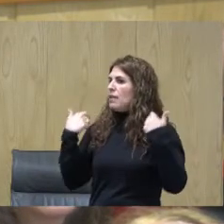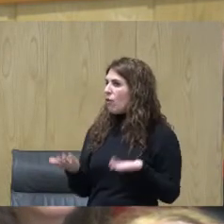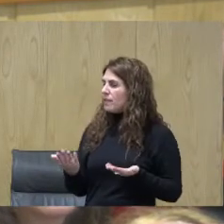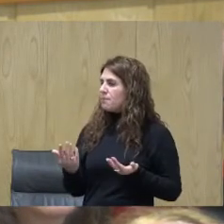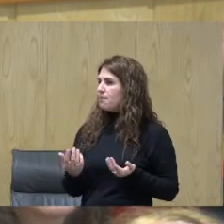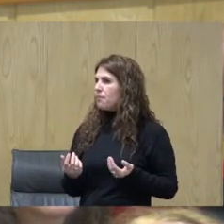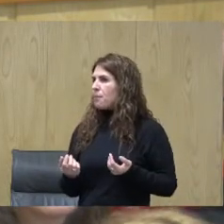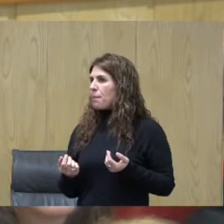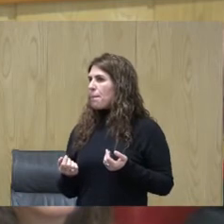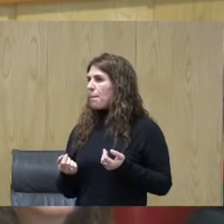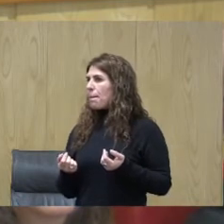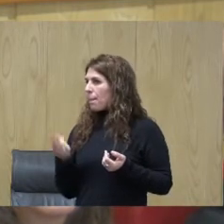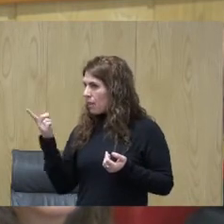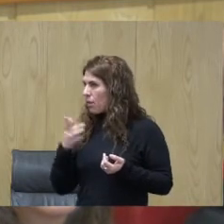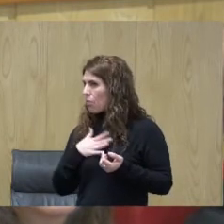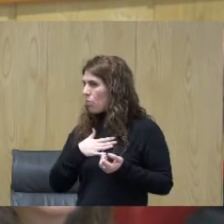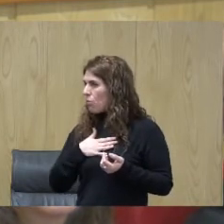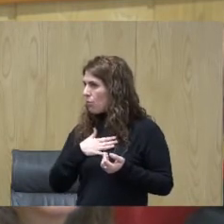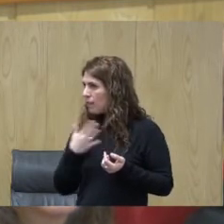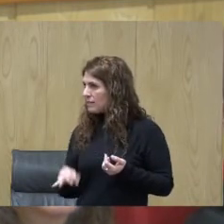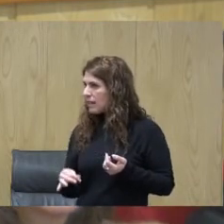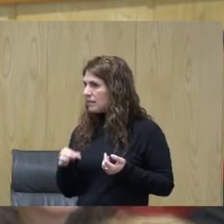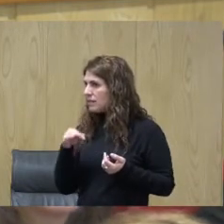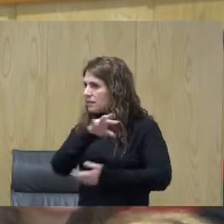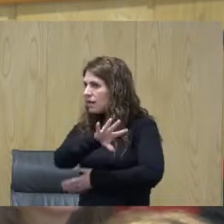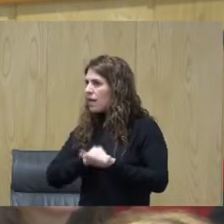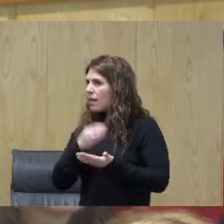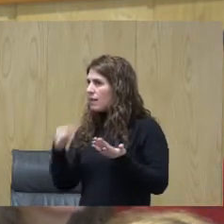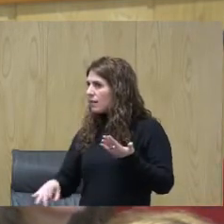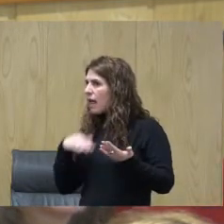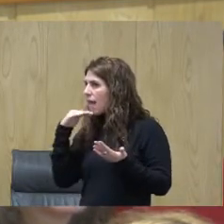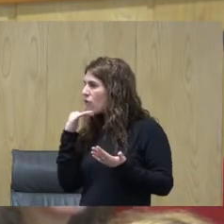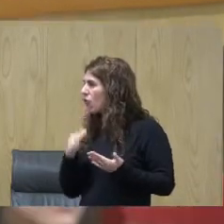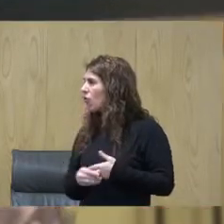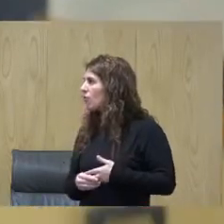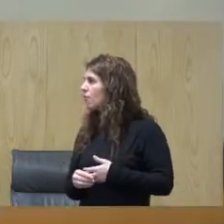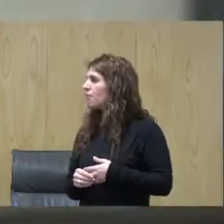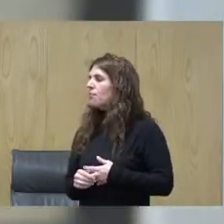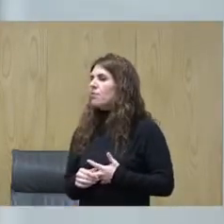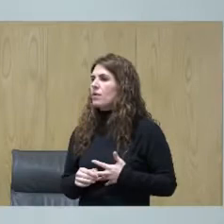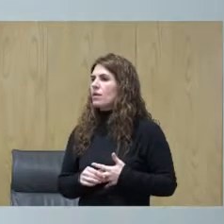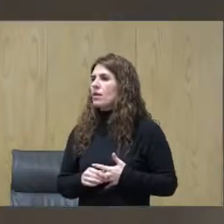cuestión, ¿pudisteis medirla? ¿Pudisteis introducir algún elemento de referencia? Bueno, dentro de los...